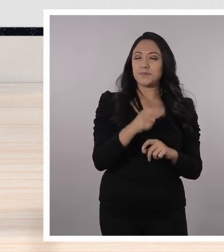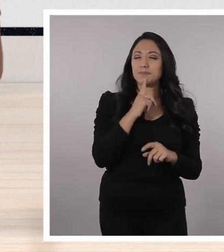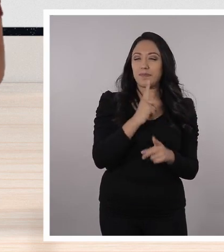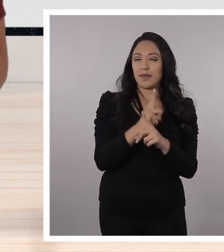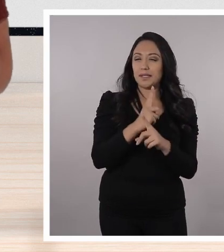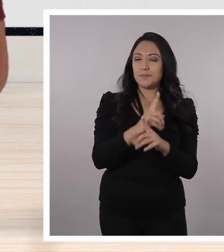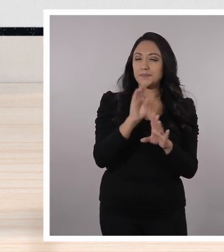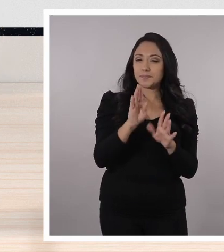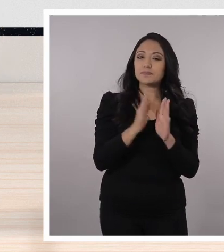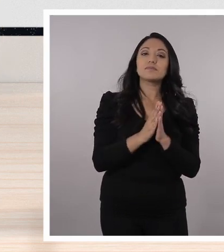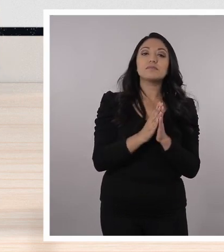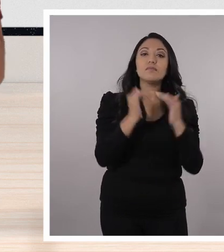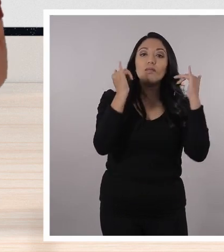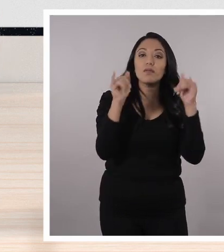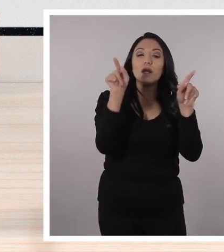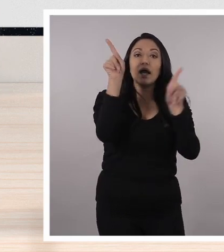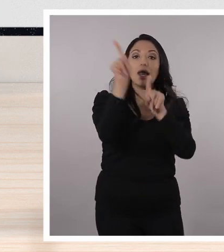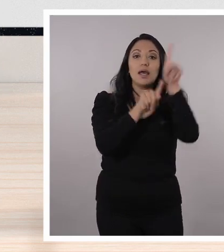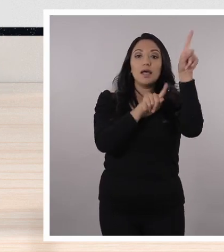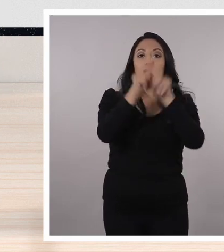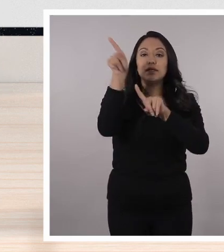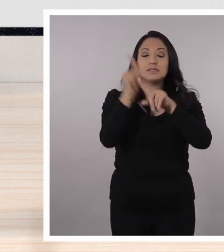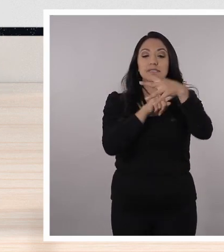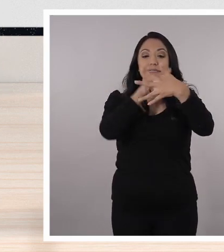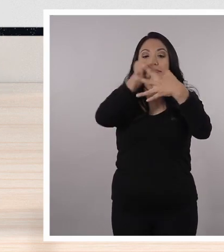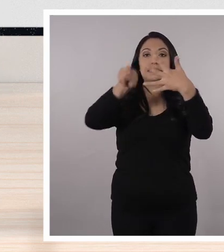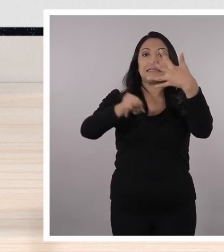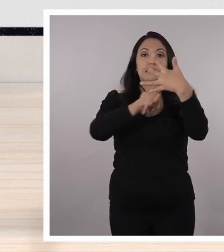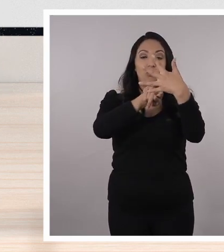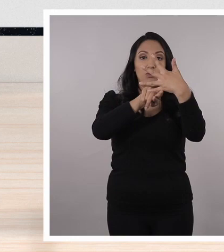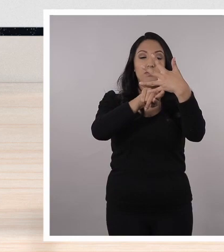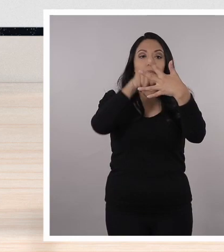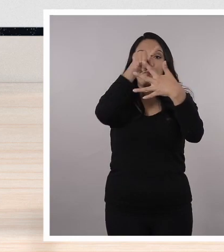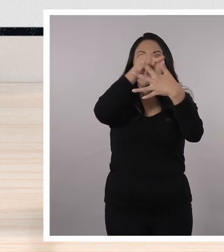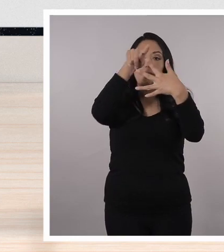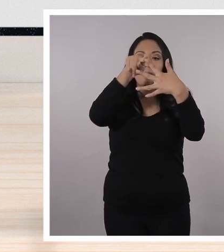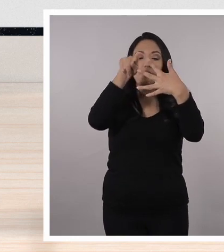chicos y chicas, les traje una estrella de 5 puntos en donde vamos